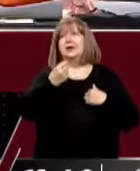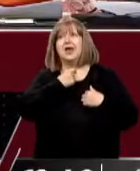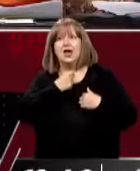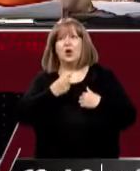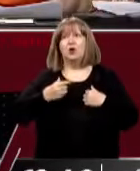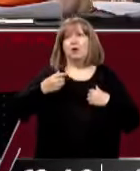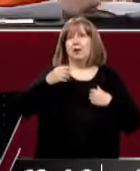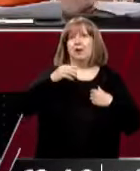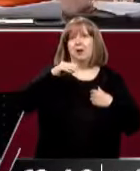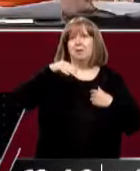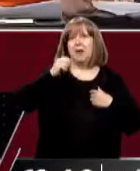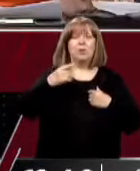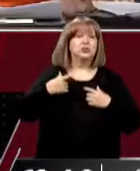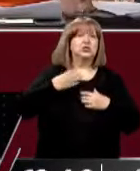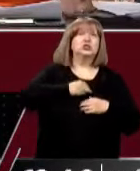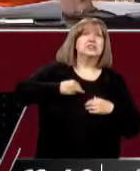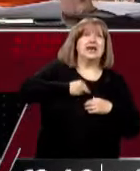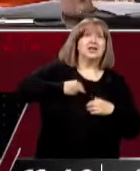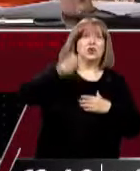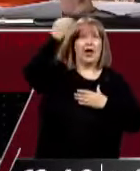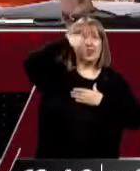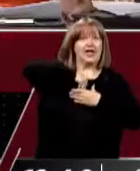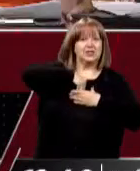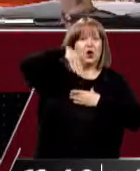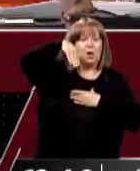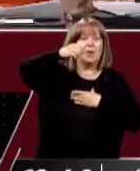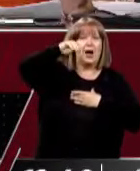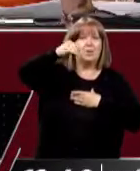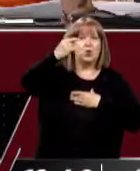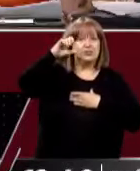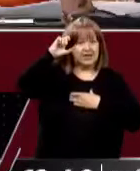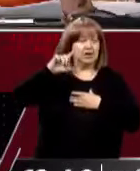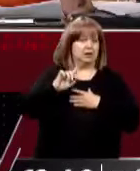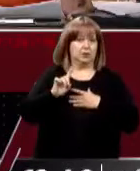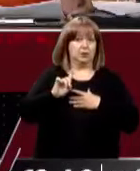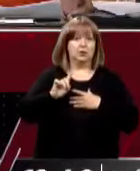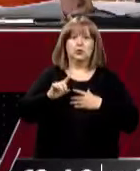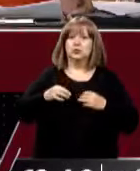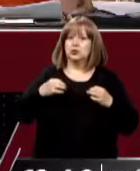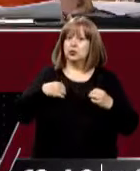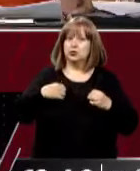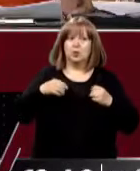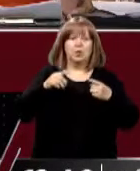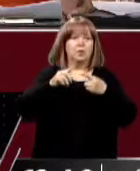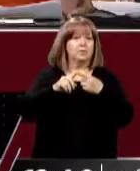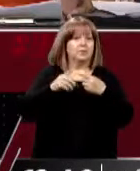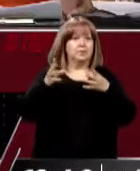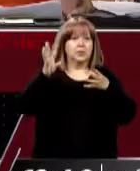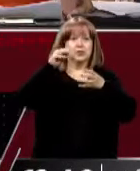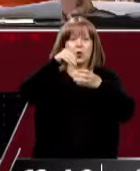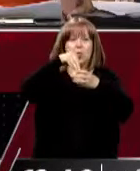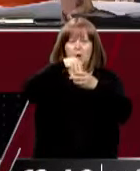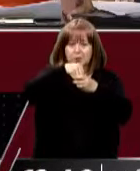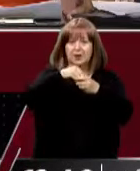se autoperciben. ¿Cómo? Nosotros somos mapuches. Por eso. Somos tucunche, somos puelche, somos pehuenche, porque